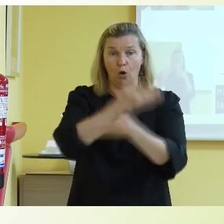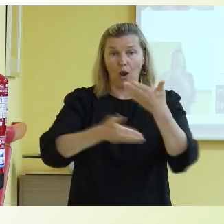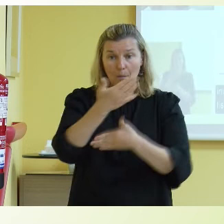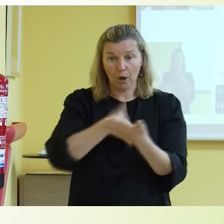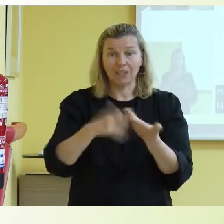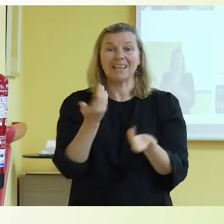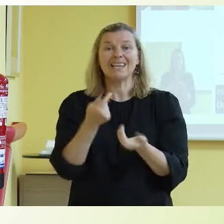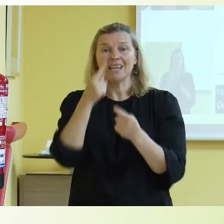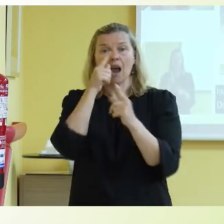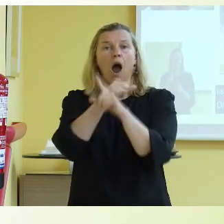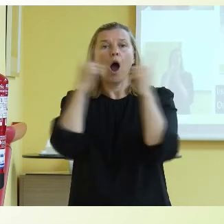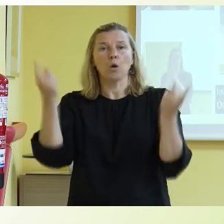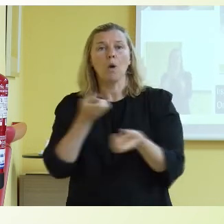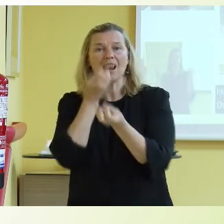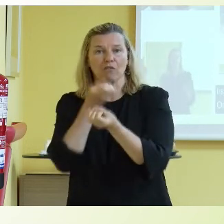de actividad.